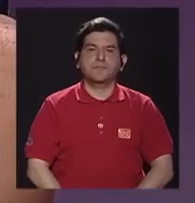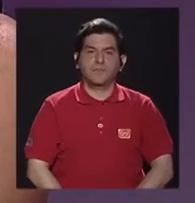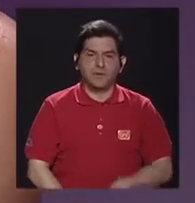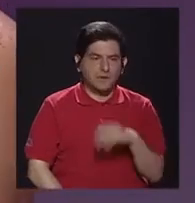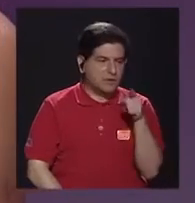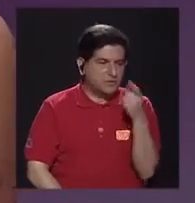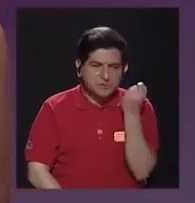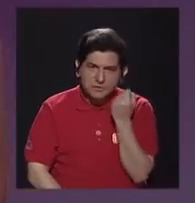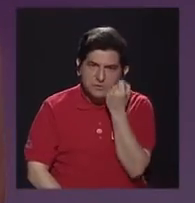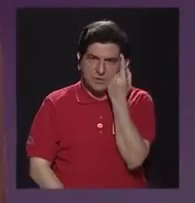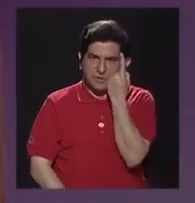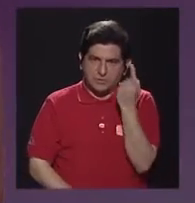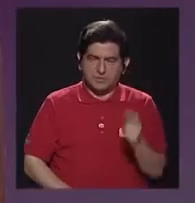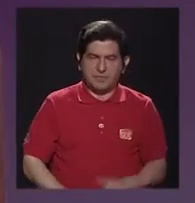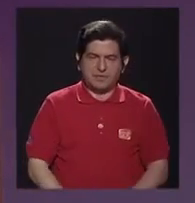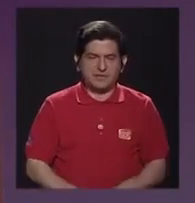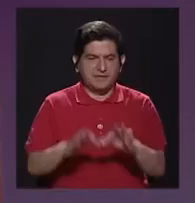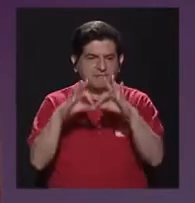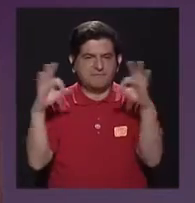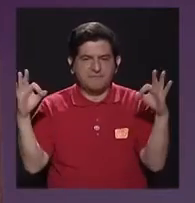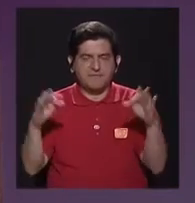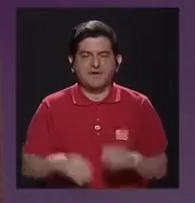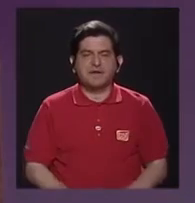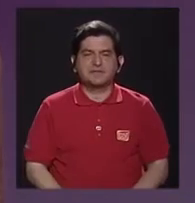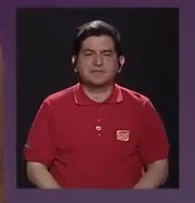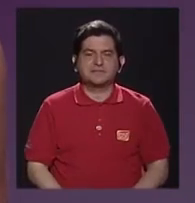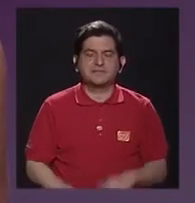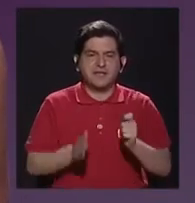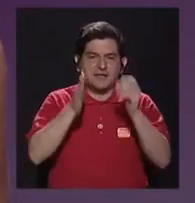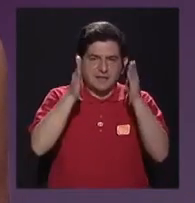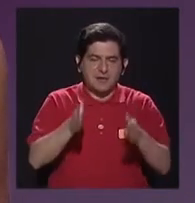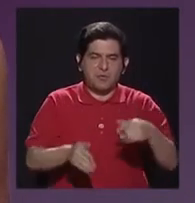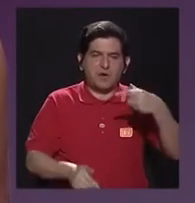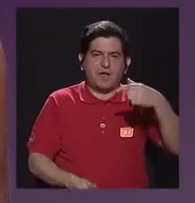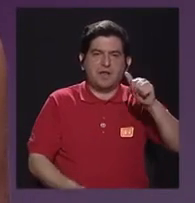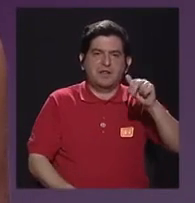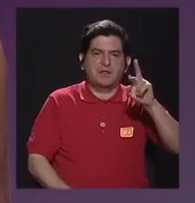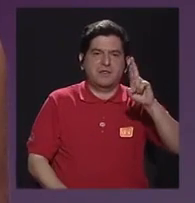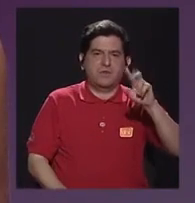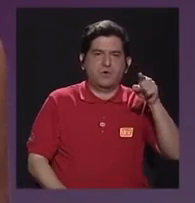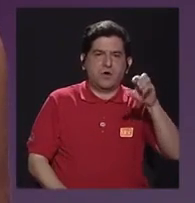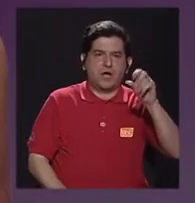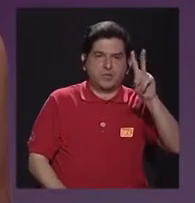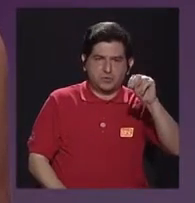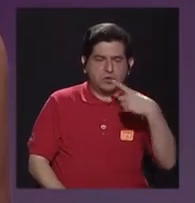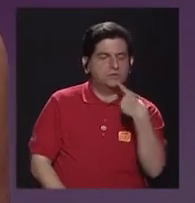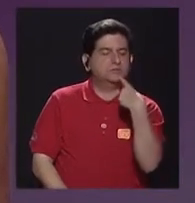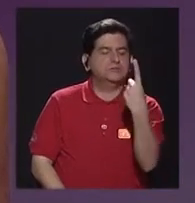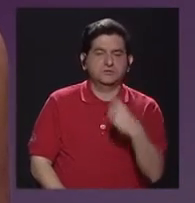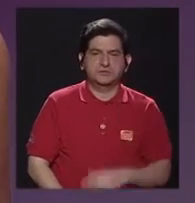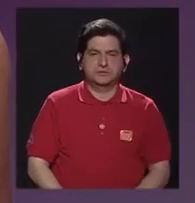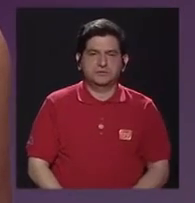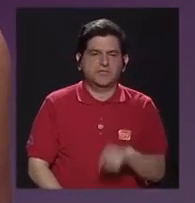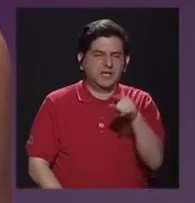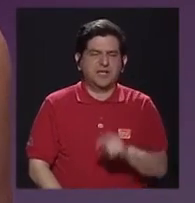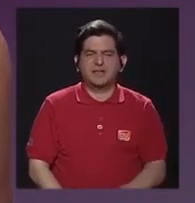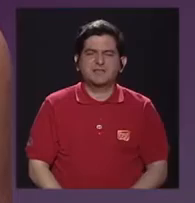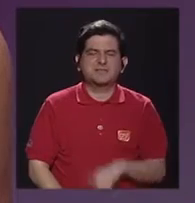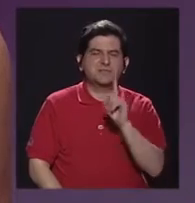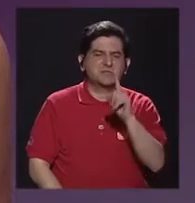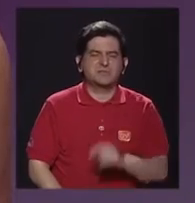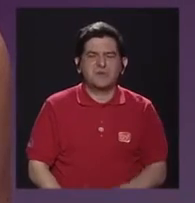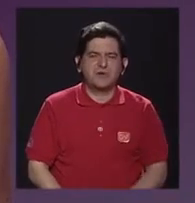interpreta usted esa expresión del jurista Garzón que acabamos de ver, que dice él que es una artimaña de la